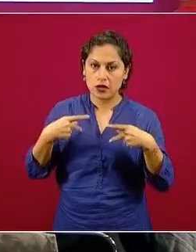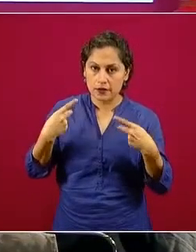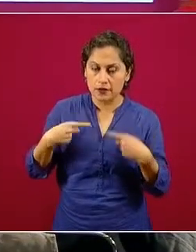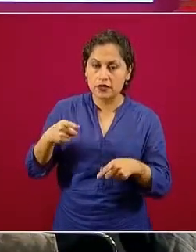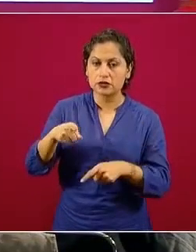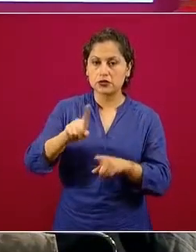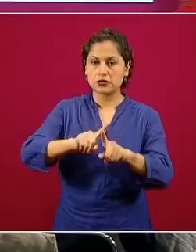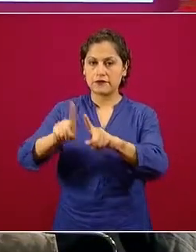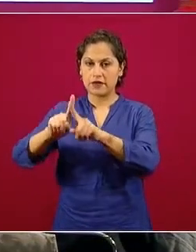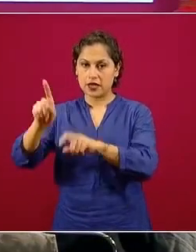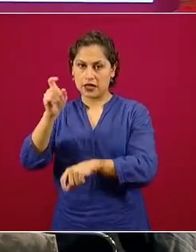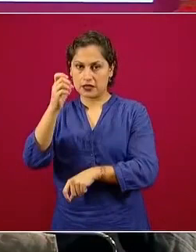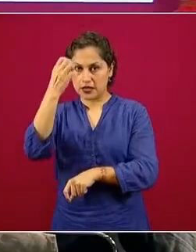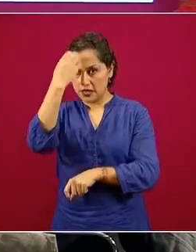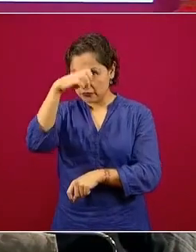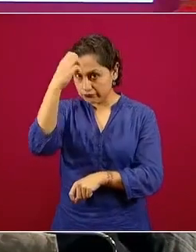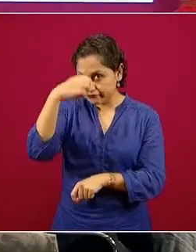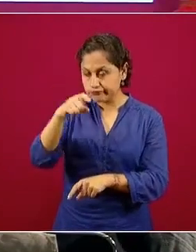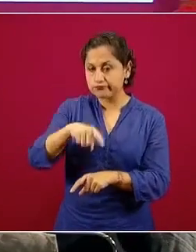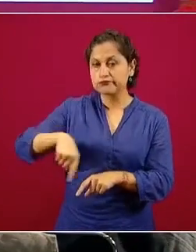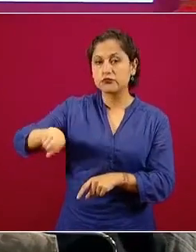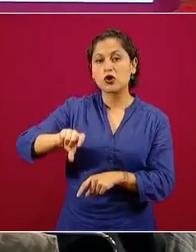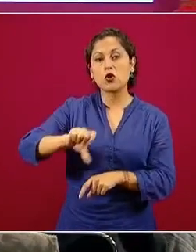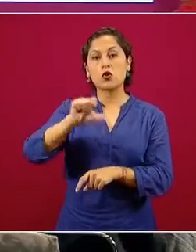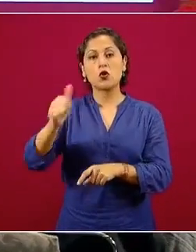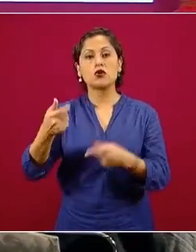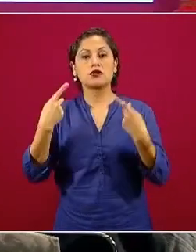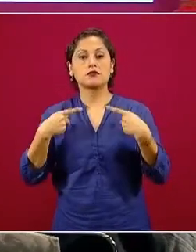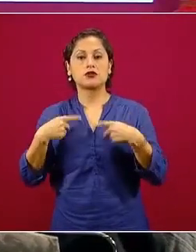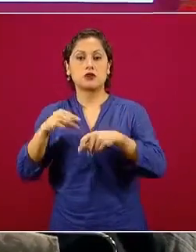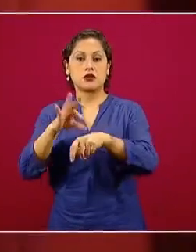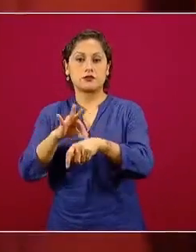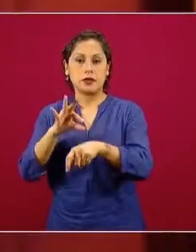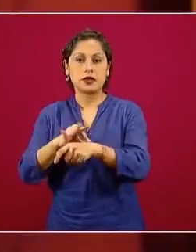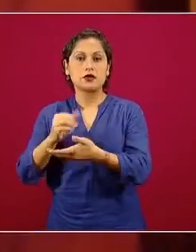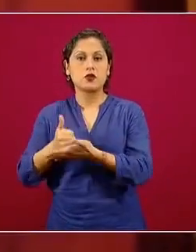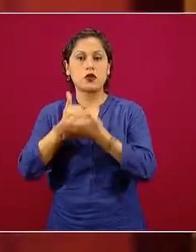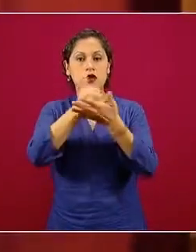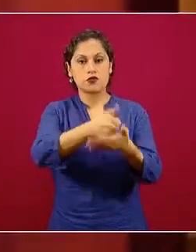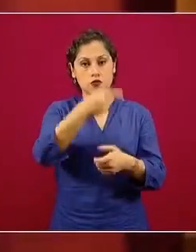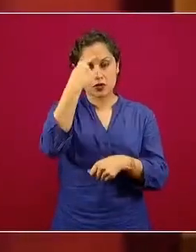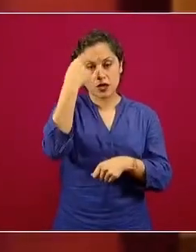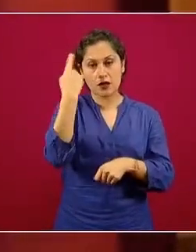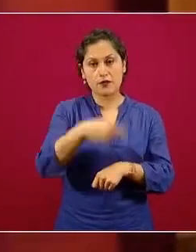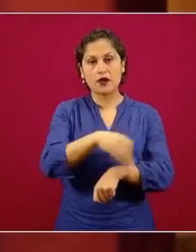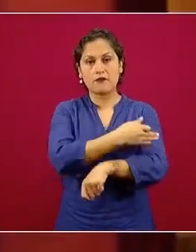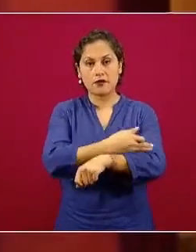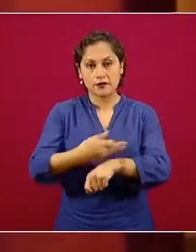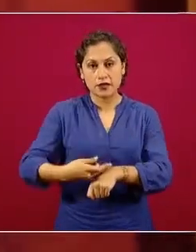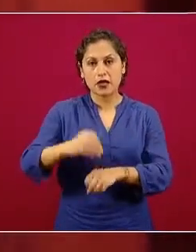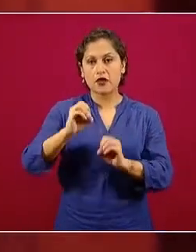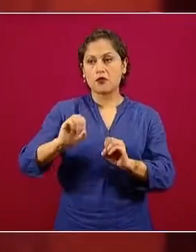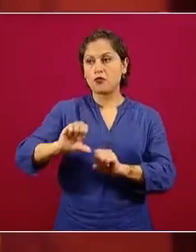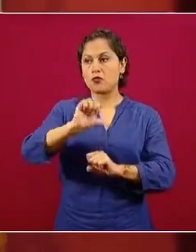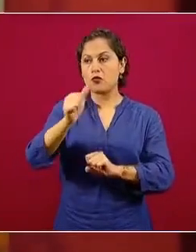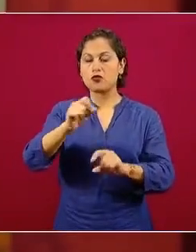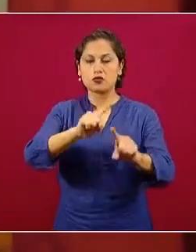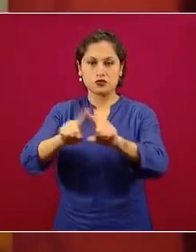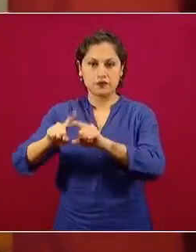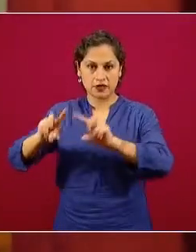especialistas junto con otros médicos de soporte familiares no familiares médicos generales o de otras especialidades